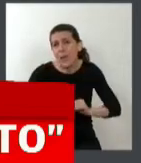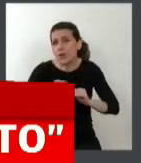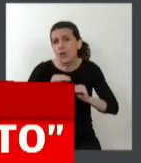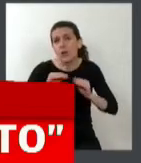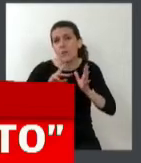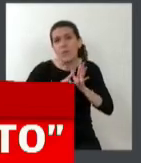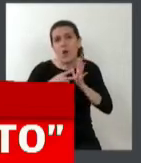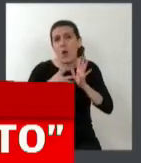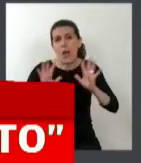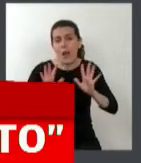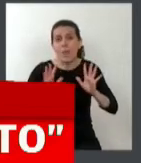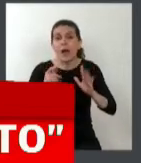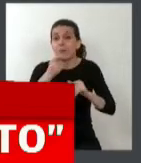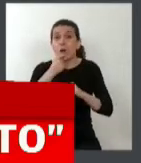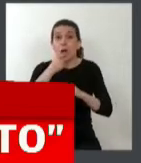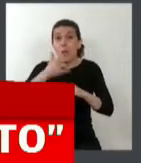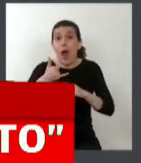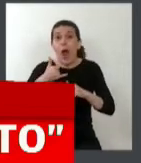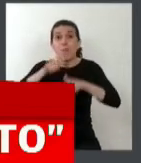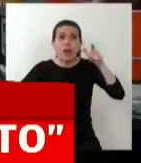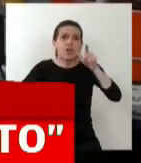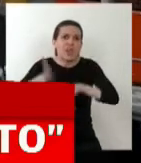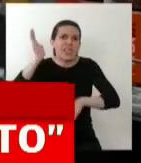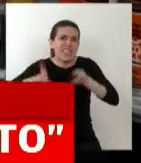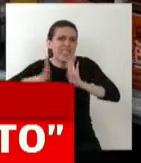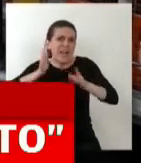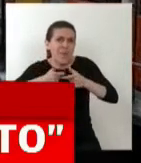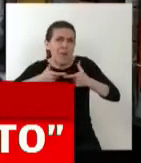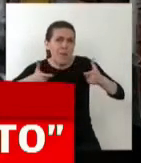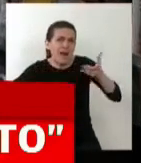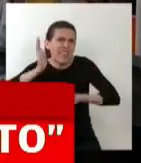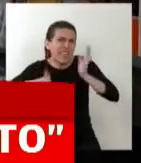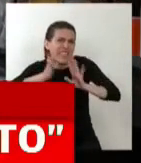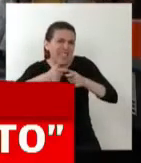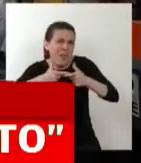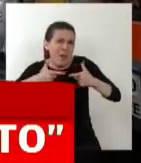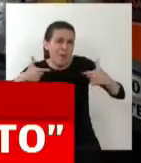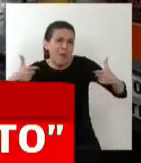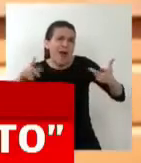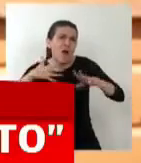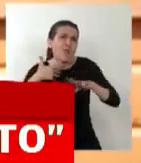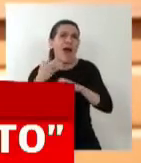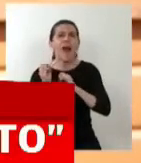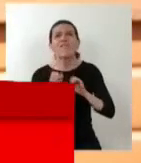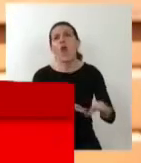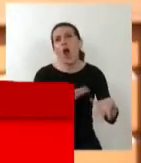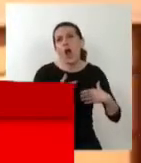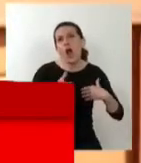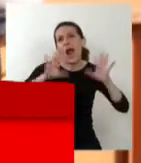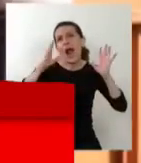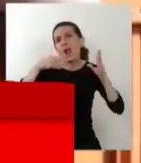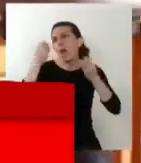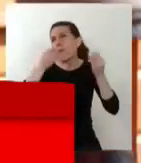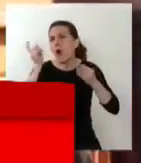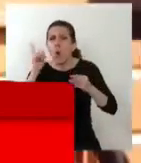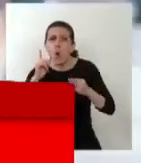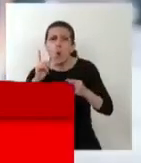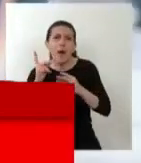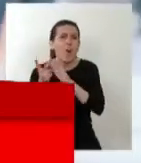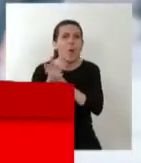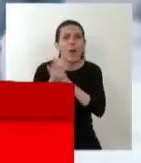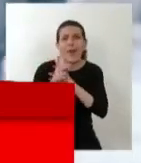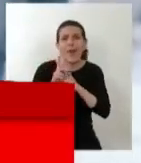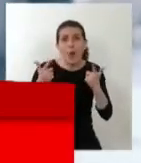sabemos, si aumenta la circulación de personas, si nos relajamos y si nos descuidamos, no